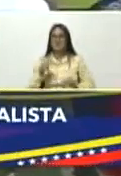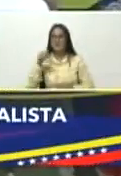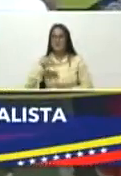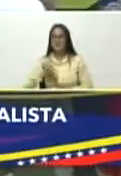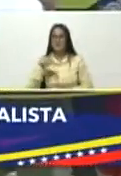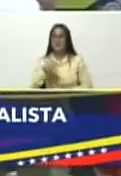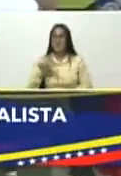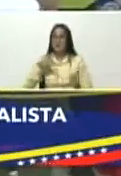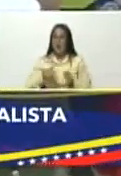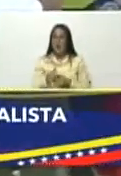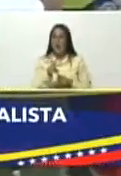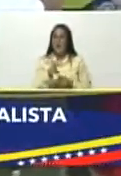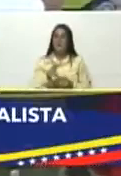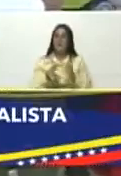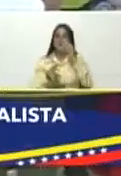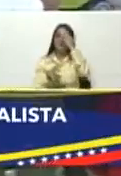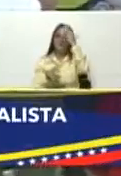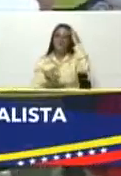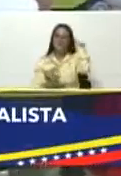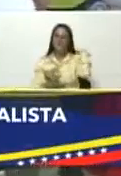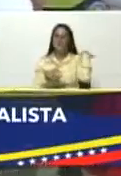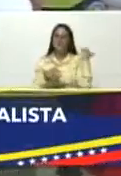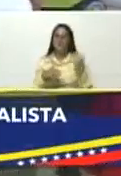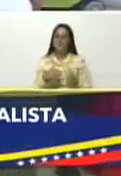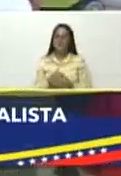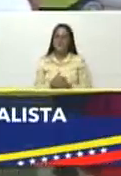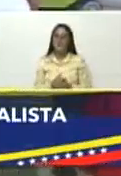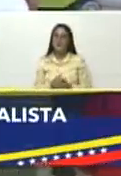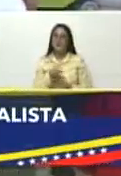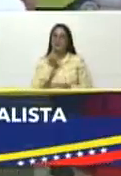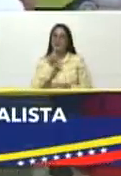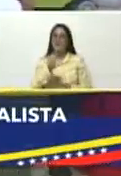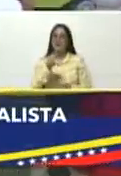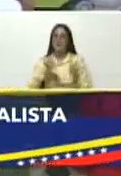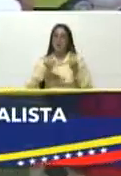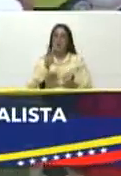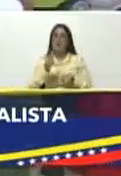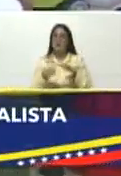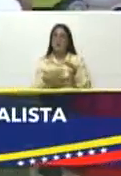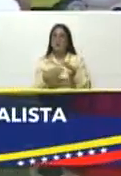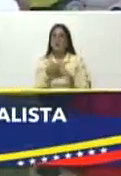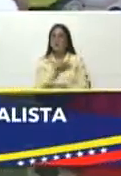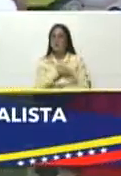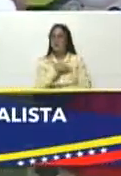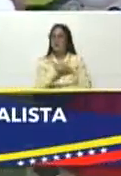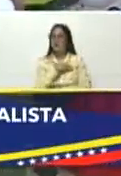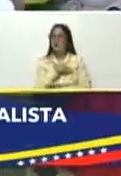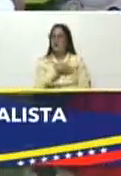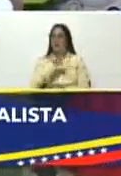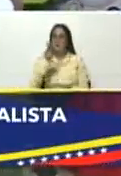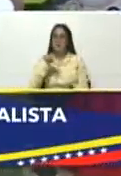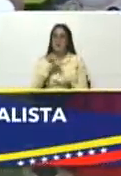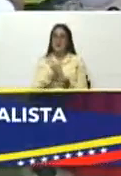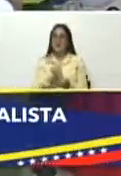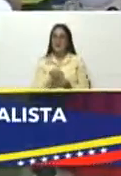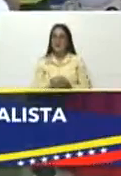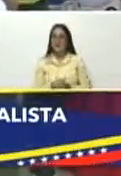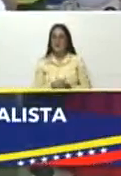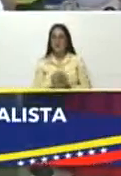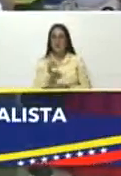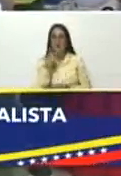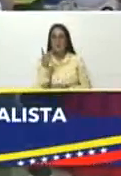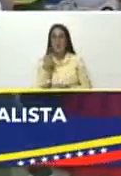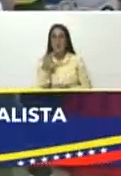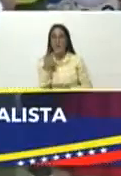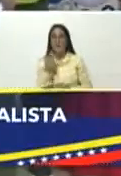están inaugurando, así como en la Carrizalera, 112 bases de Misiones a nivel nacional. Una política